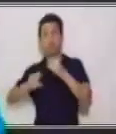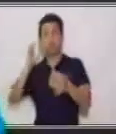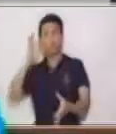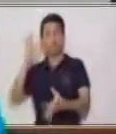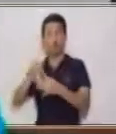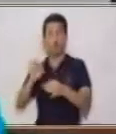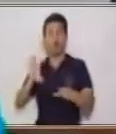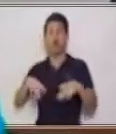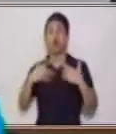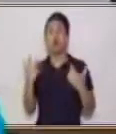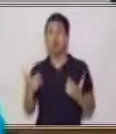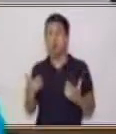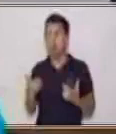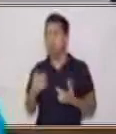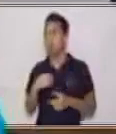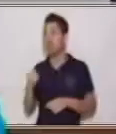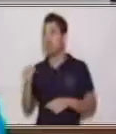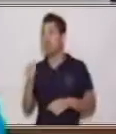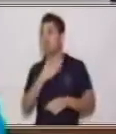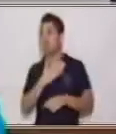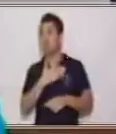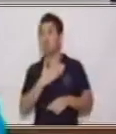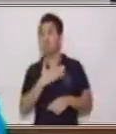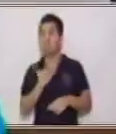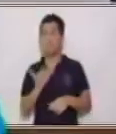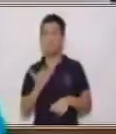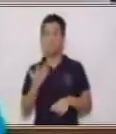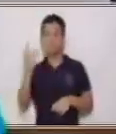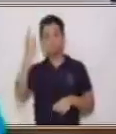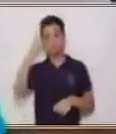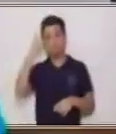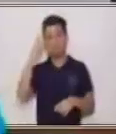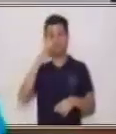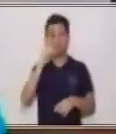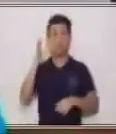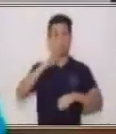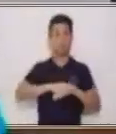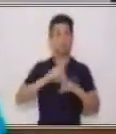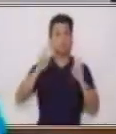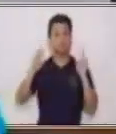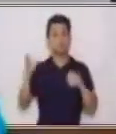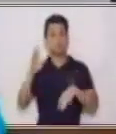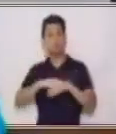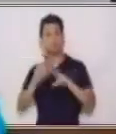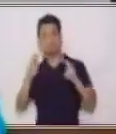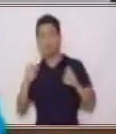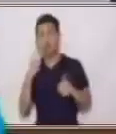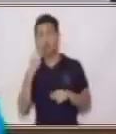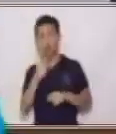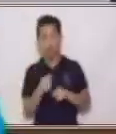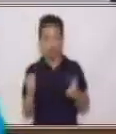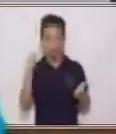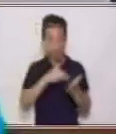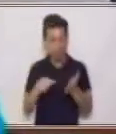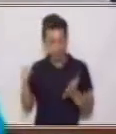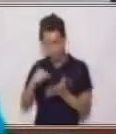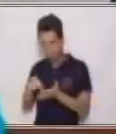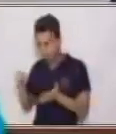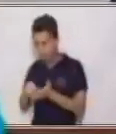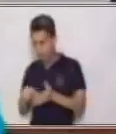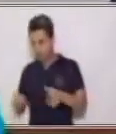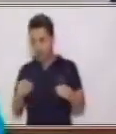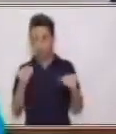se dice, bueno, ¿de qué más quiero hablar? Entonces, donde se ve que los temas se repiten, es exactamente ese tema del